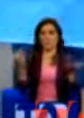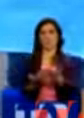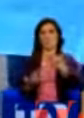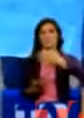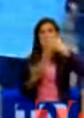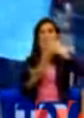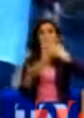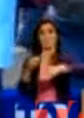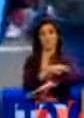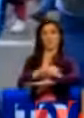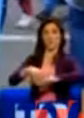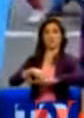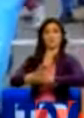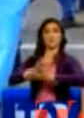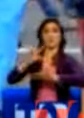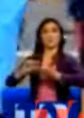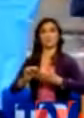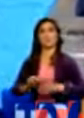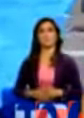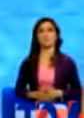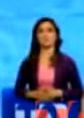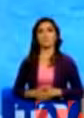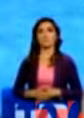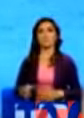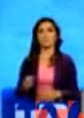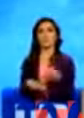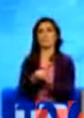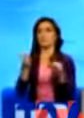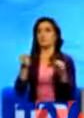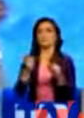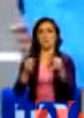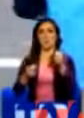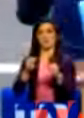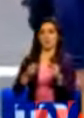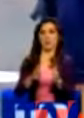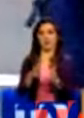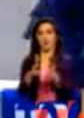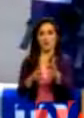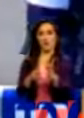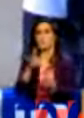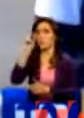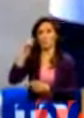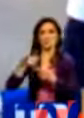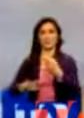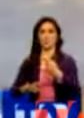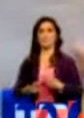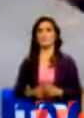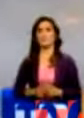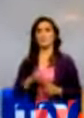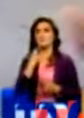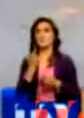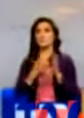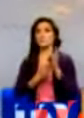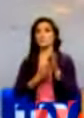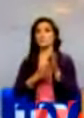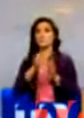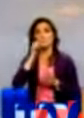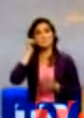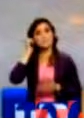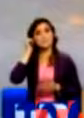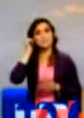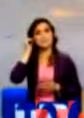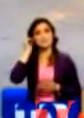calle, en la avenida Napo, y como ustedes pueden observar, es imposible que los vehículos puedan circular. Lo que nos dicen es que esta protesta